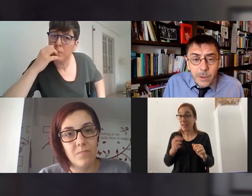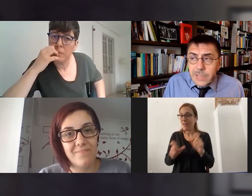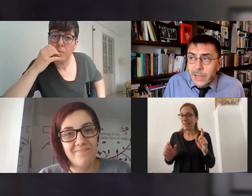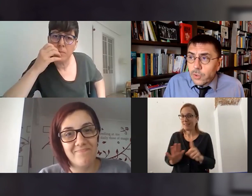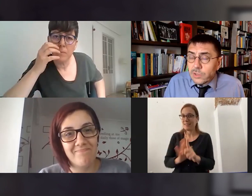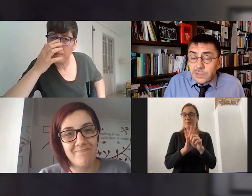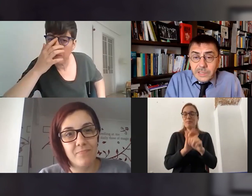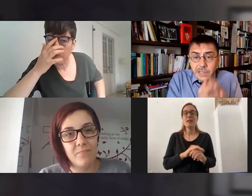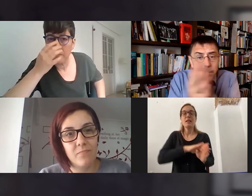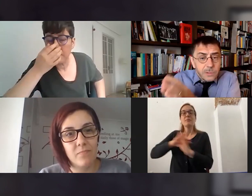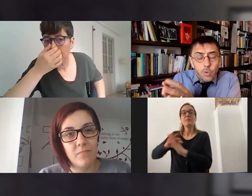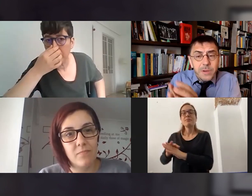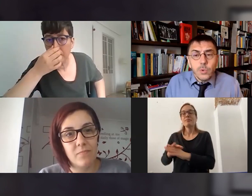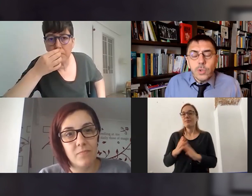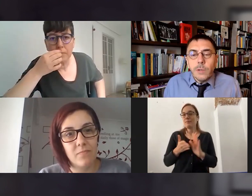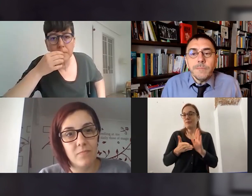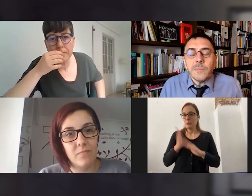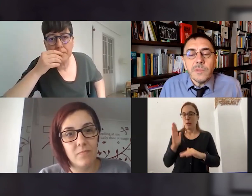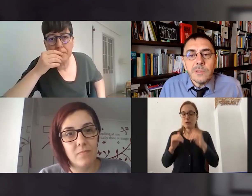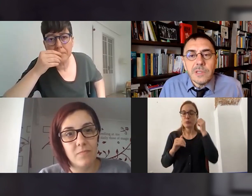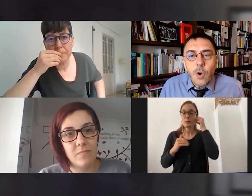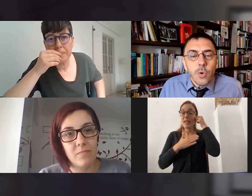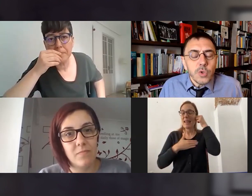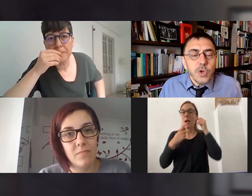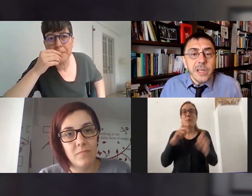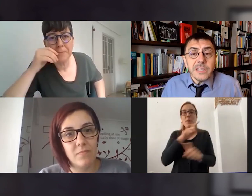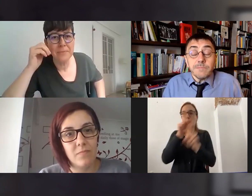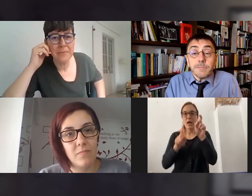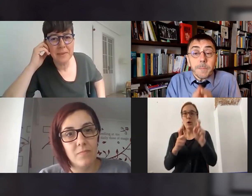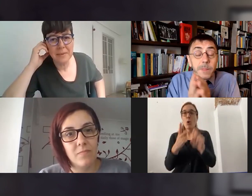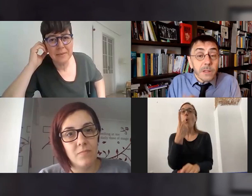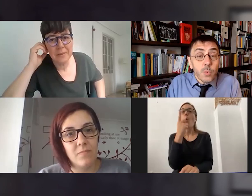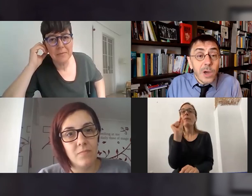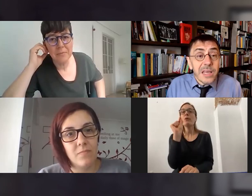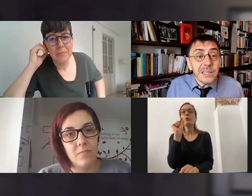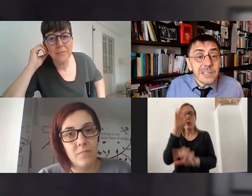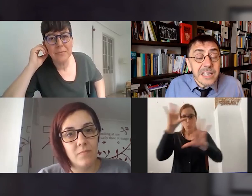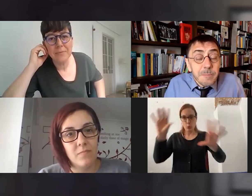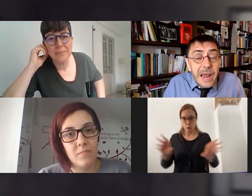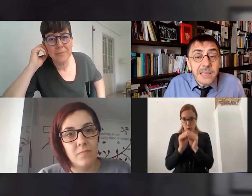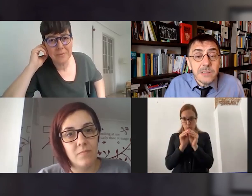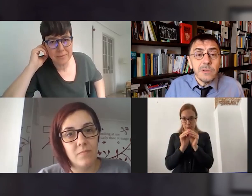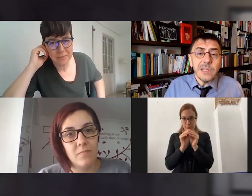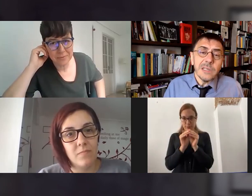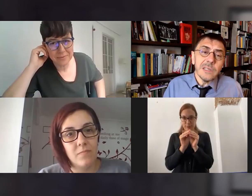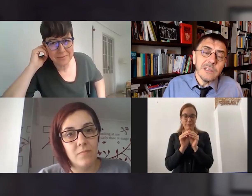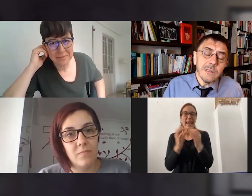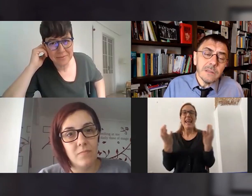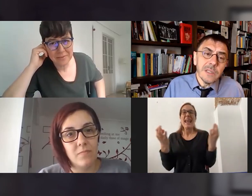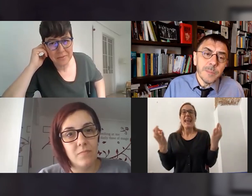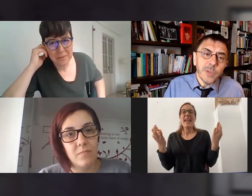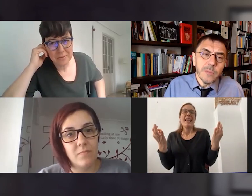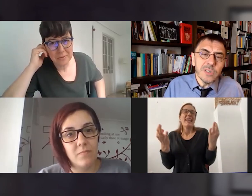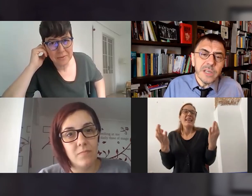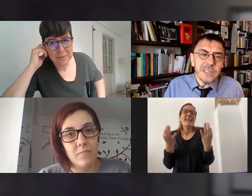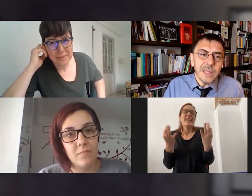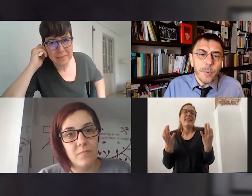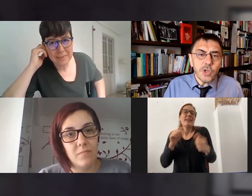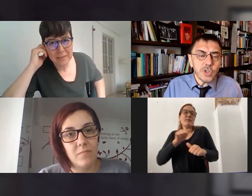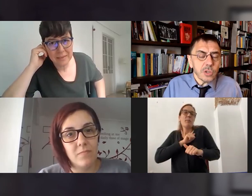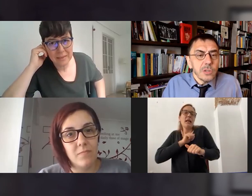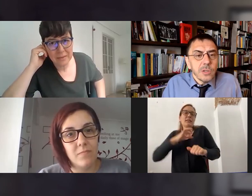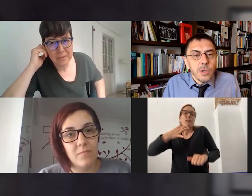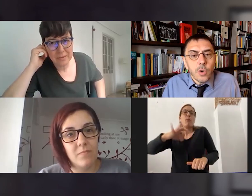Quería preguntaros, en un minuto de conclusiones, ¿qué esperáis, ¿no?, de Podemos en